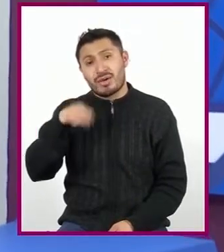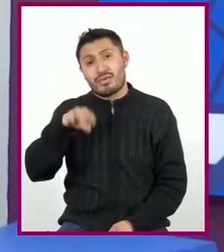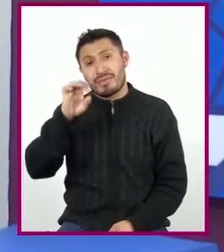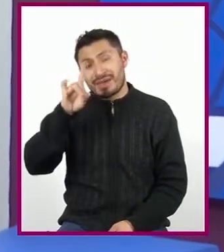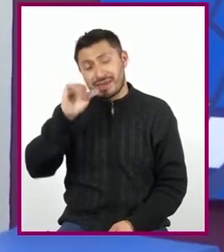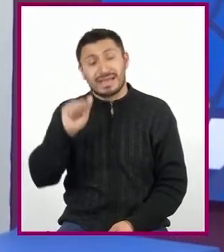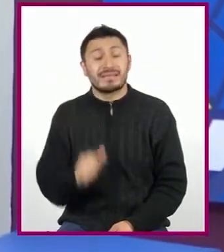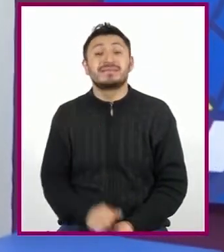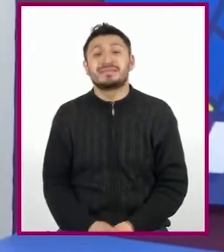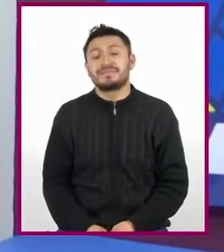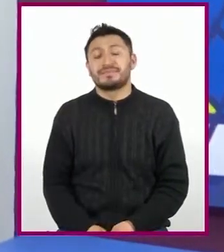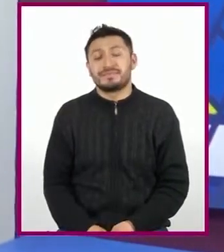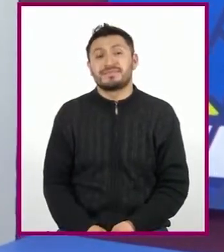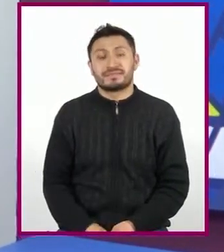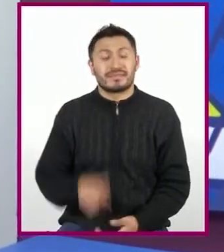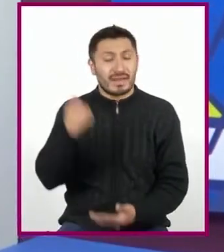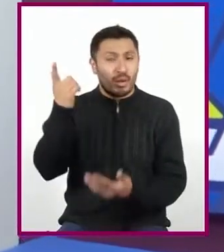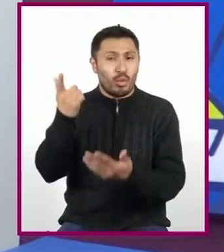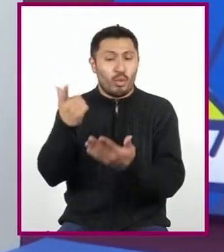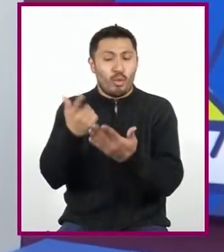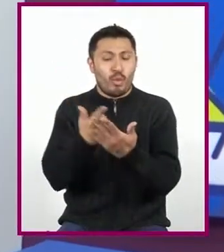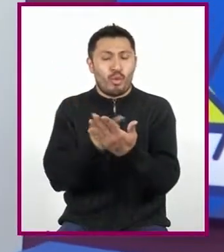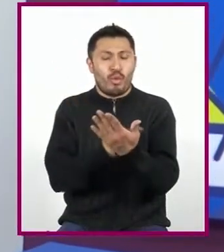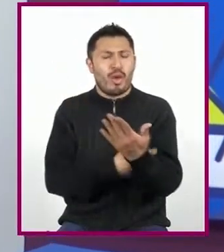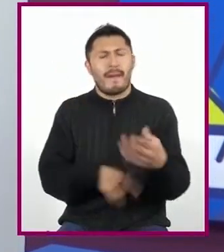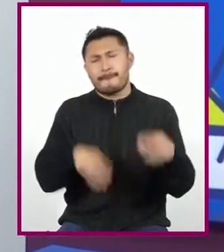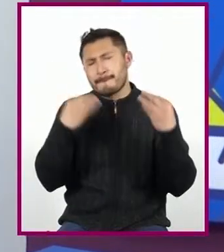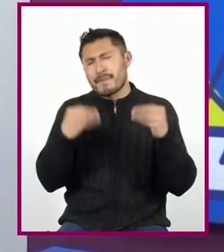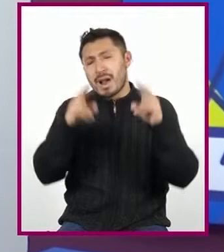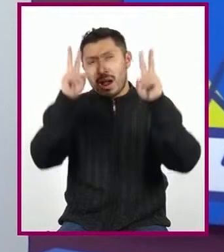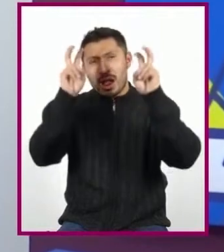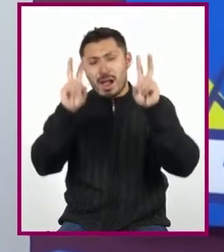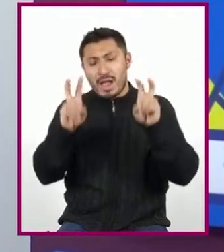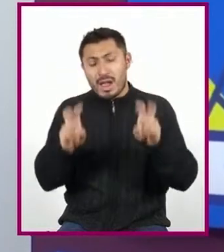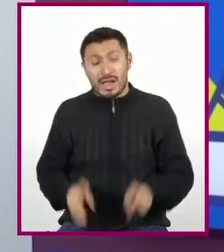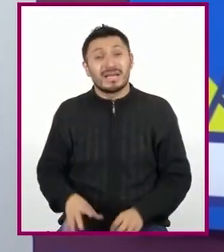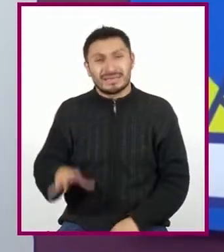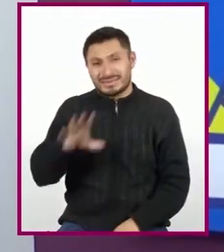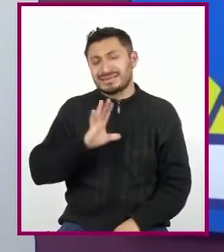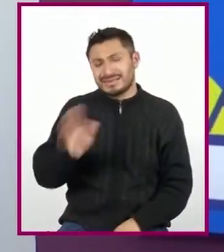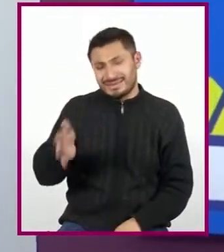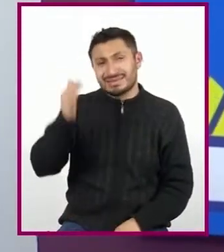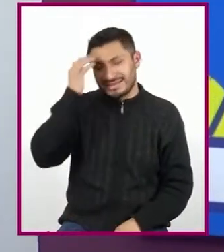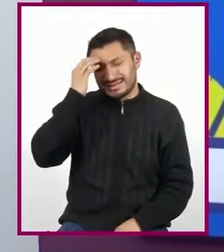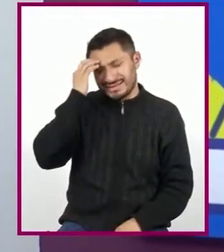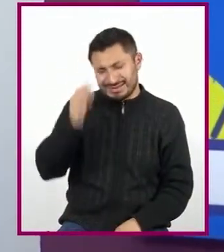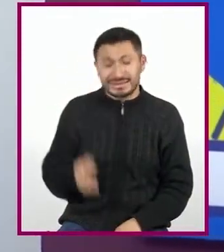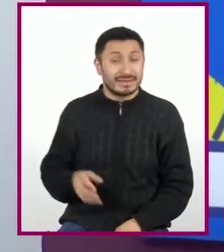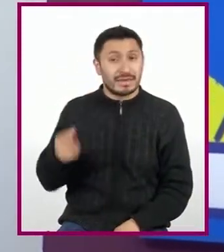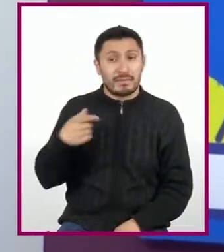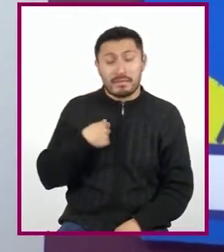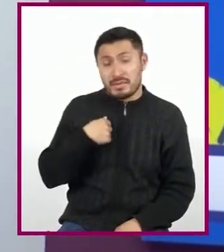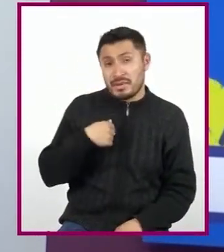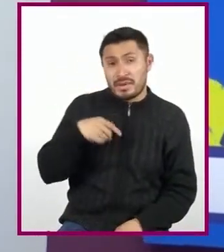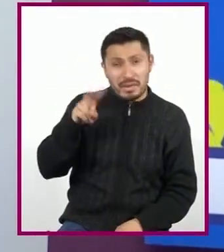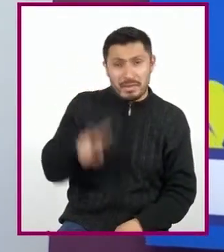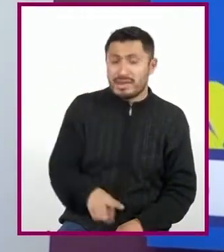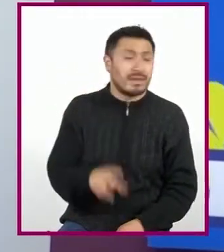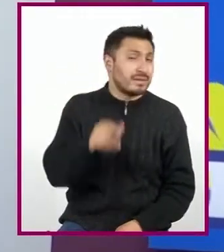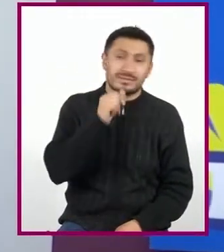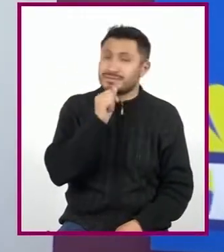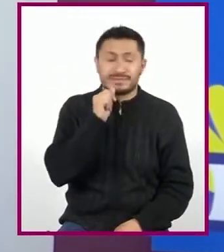encontré varios libros que llamaron mi atención. El primer libro que encontré era de Jean-Baptiste Poquelin,